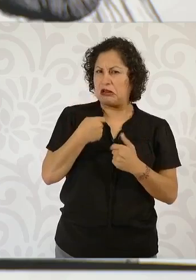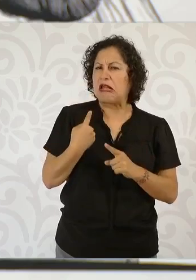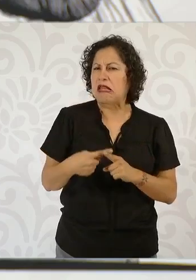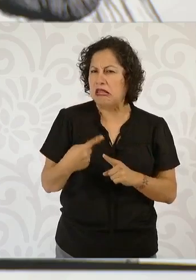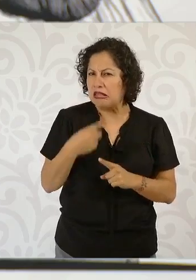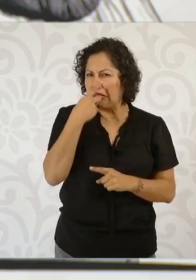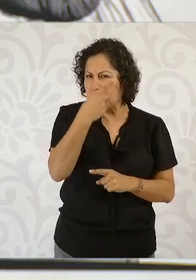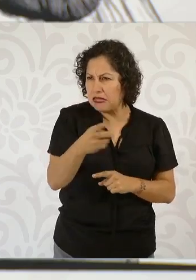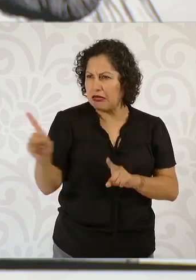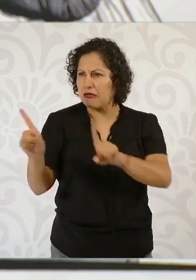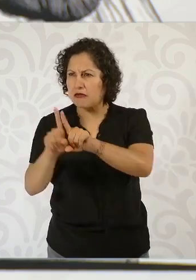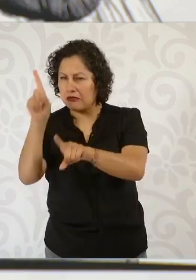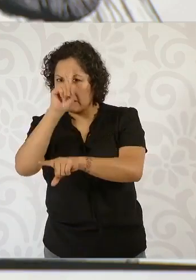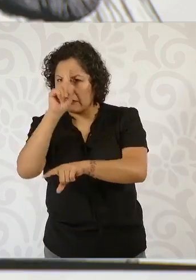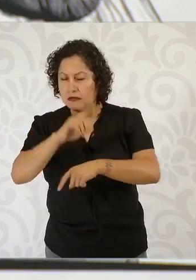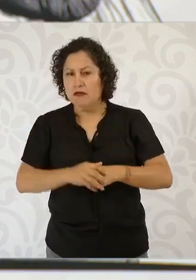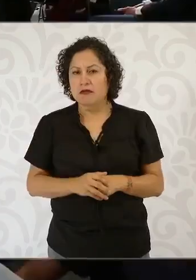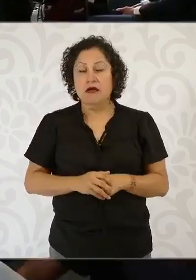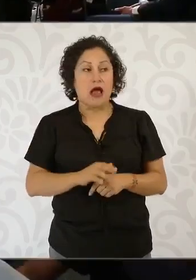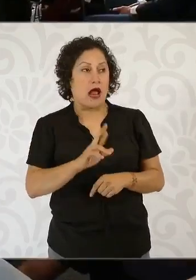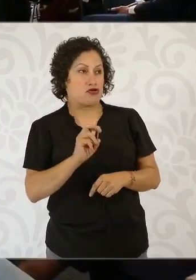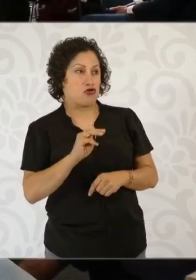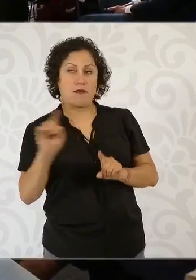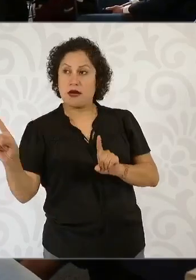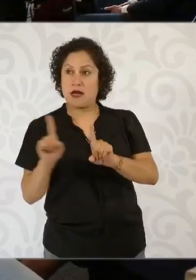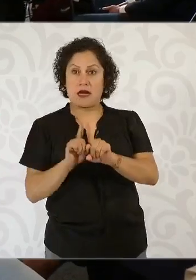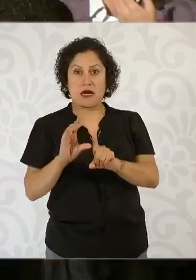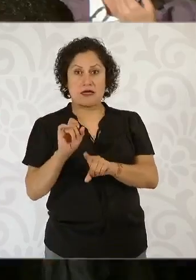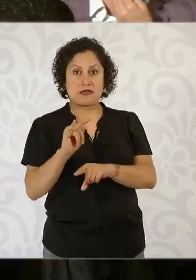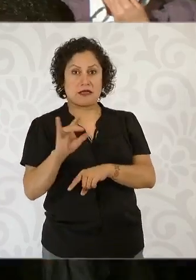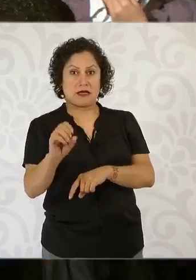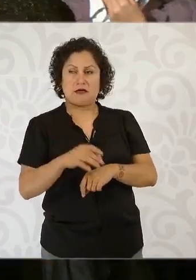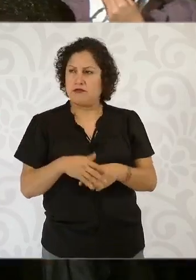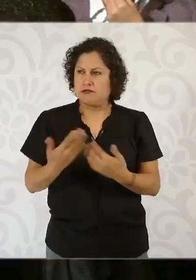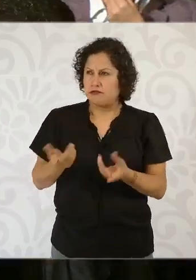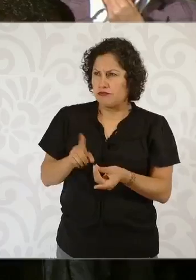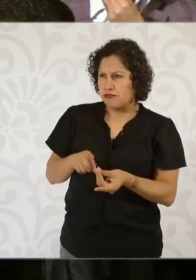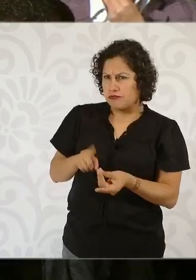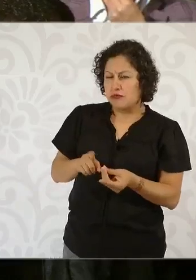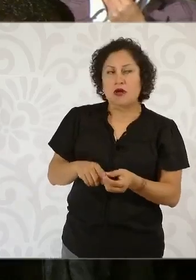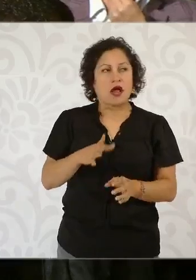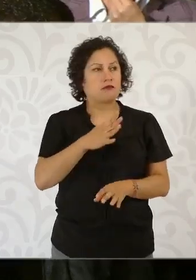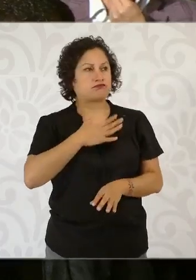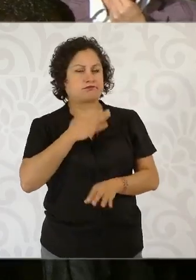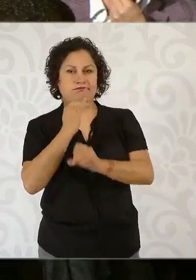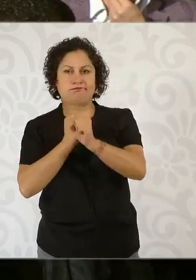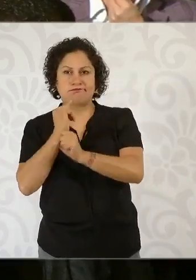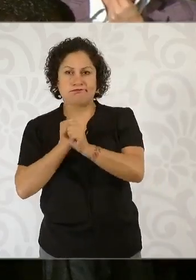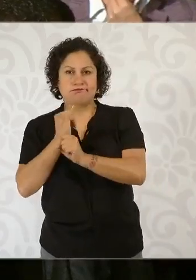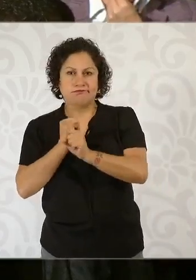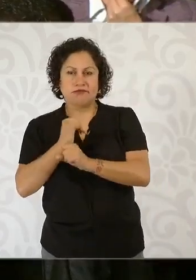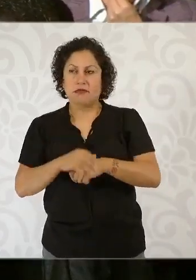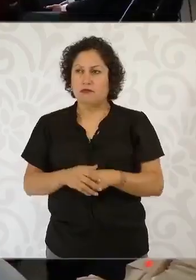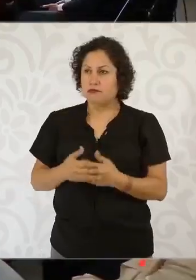Rommel Pacheco de Alfredo Castillo. ¿Y de dónde sacaron cercanas? De acuerdo con la investigación que se hizo en el área de deporte. Pues de Proceso,